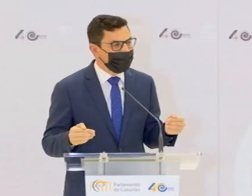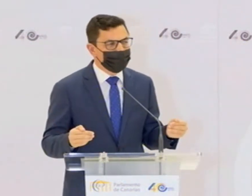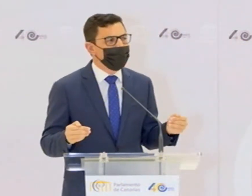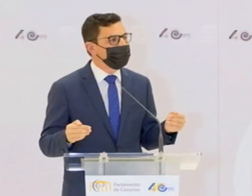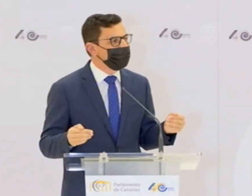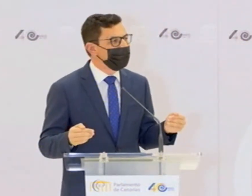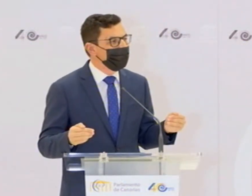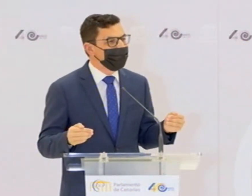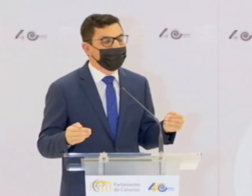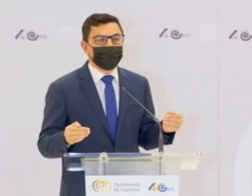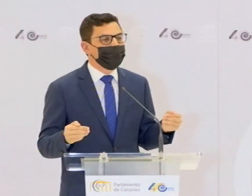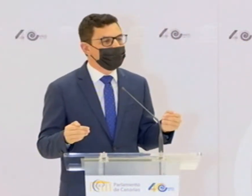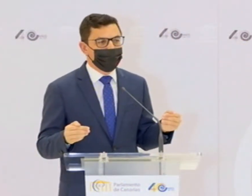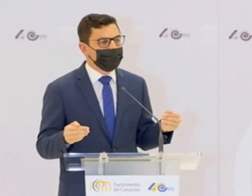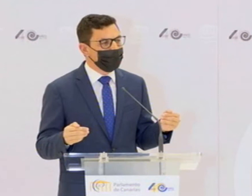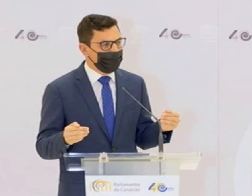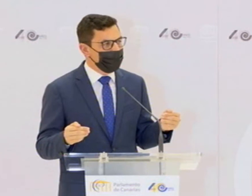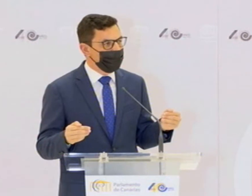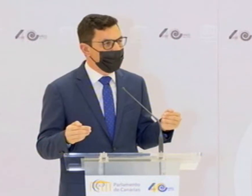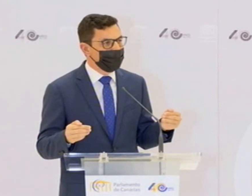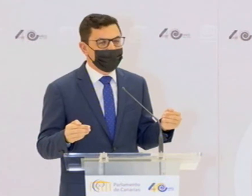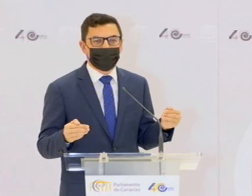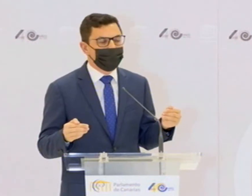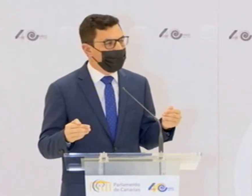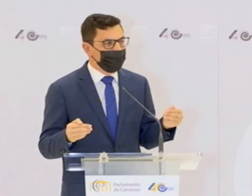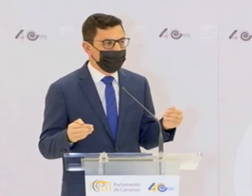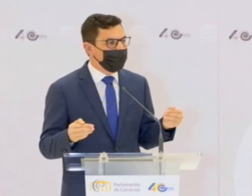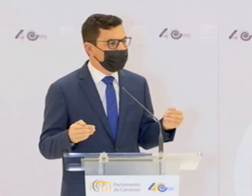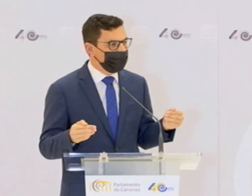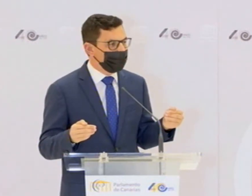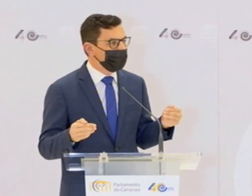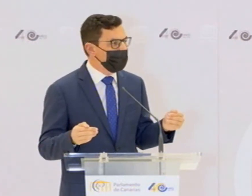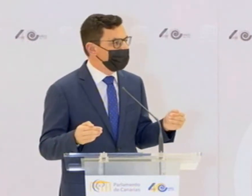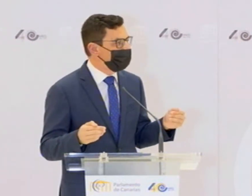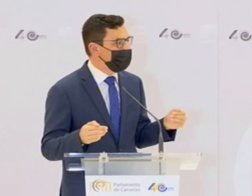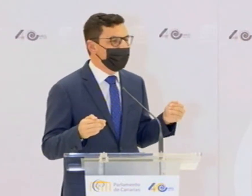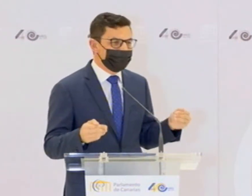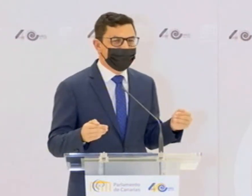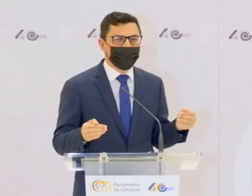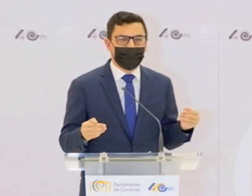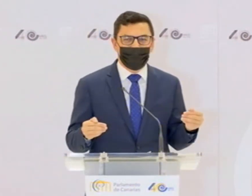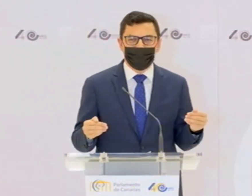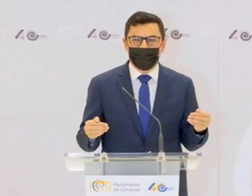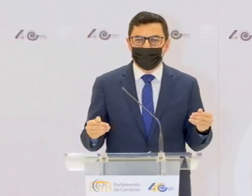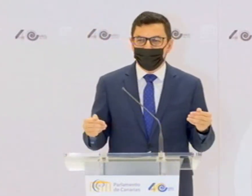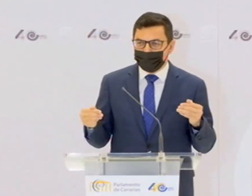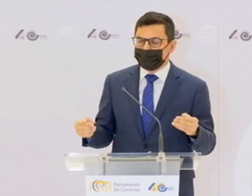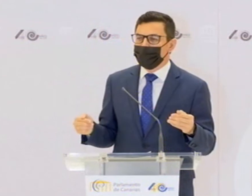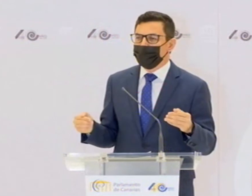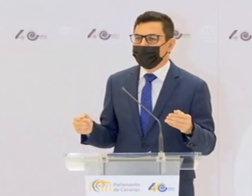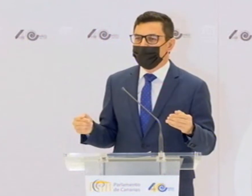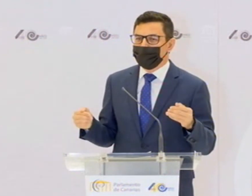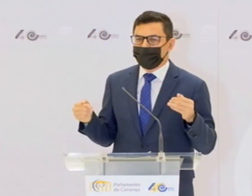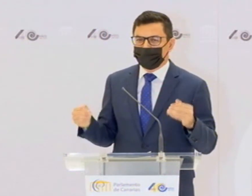Canarias. No puede ser que todos estemos equivocados, que todas las personas que lo están pasando mal estén equivocadas, que los